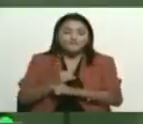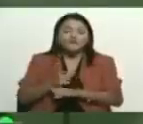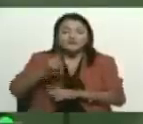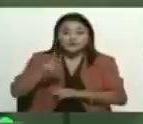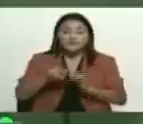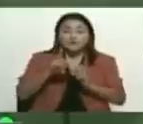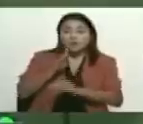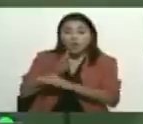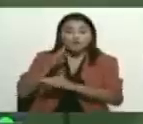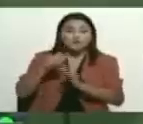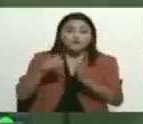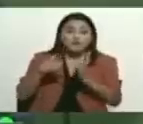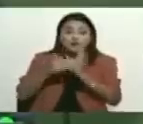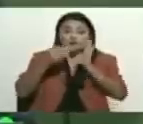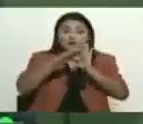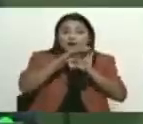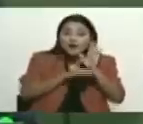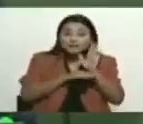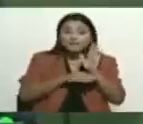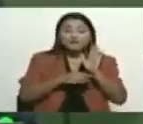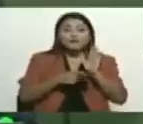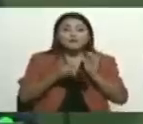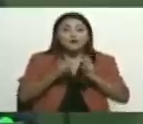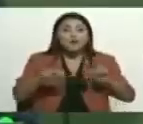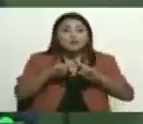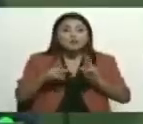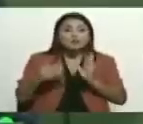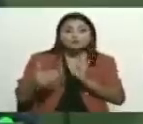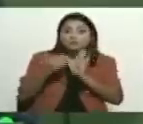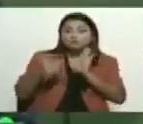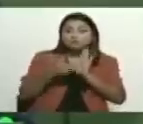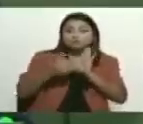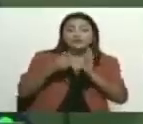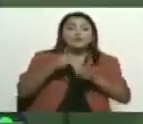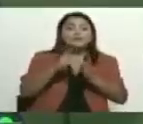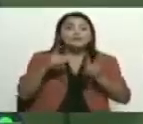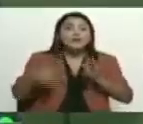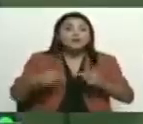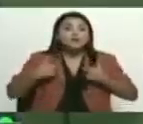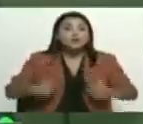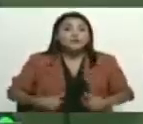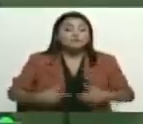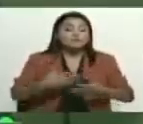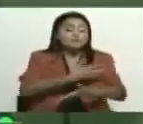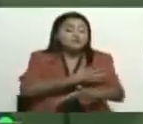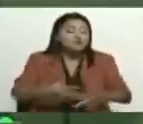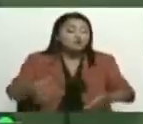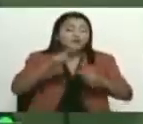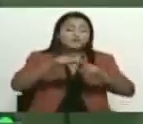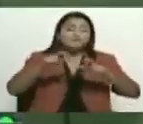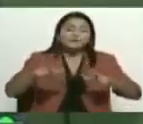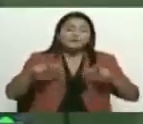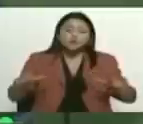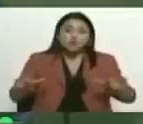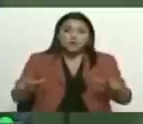Unidas, constituyen violaciones a los derechos humanos de millones de personas y son aplicadas precisamente